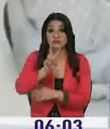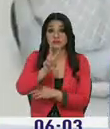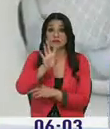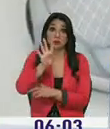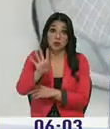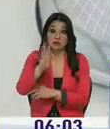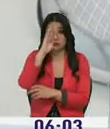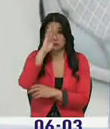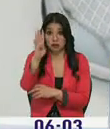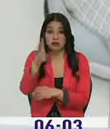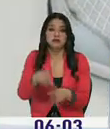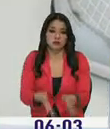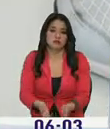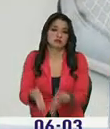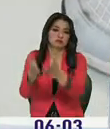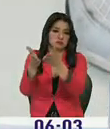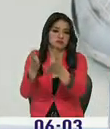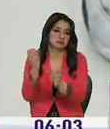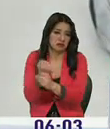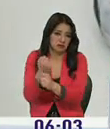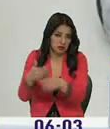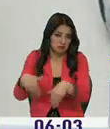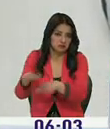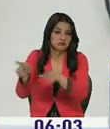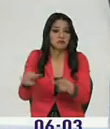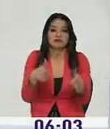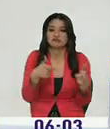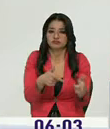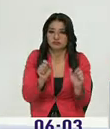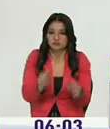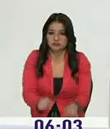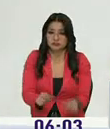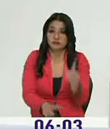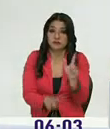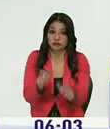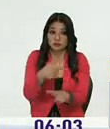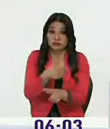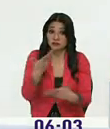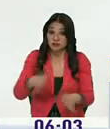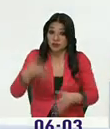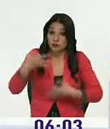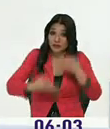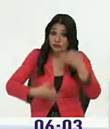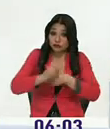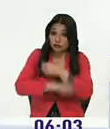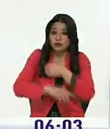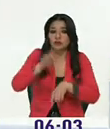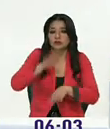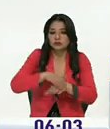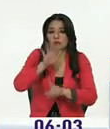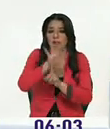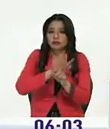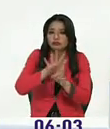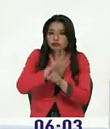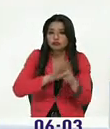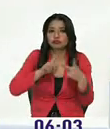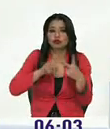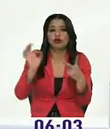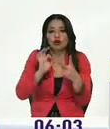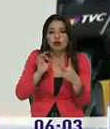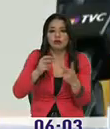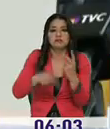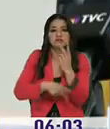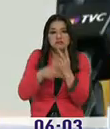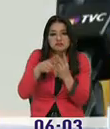policiales pasarán a cumplir su misión respectiva además se dio a conocer que las personas judicial izada son por delitos de abuso sexual y contrabando de hidrocarburos